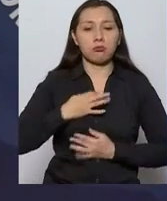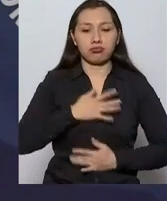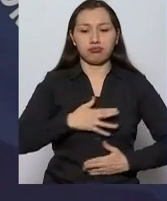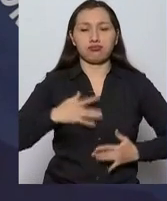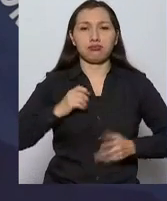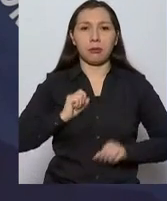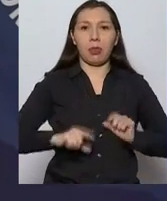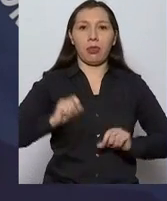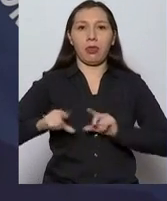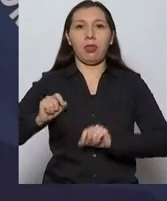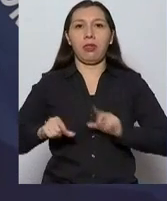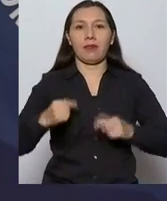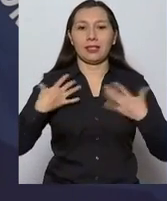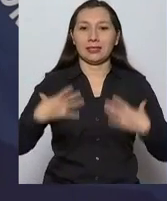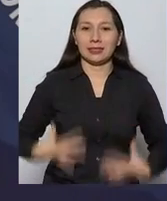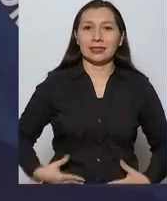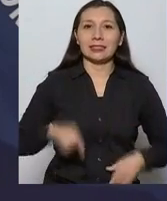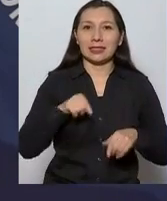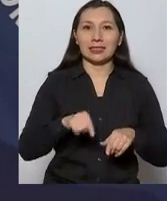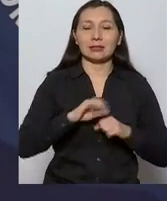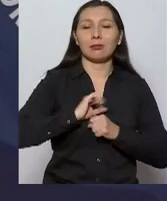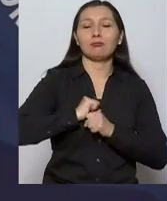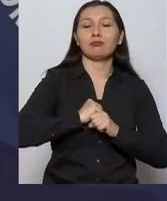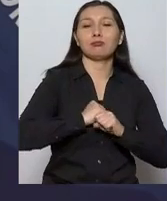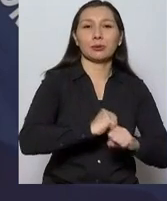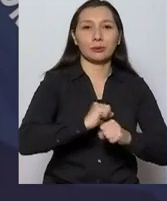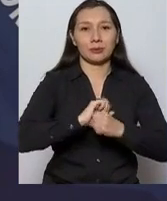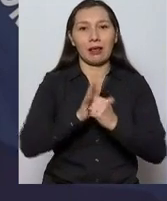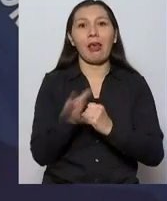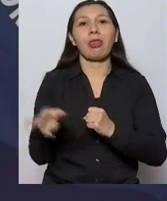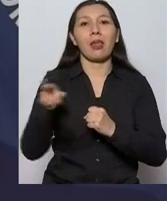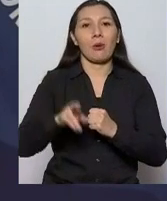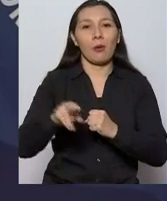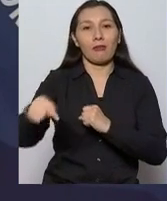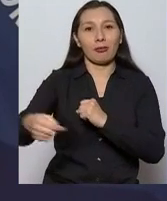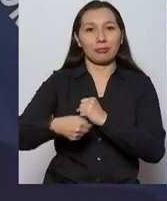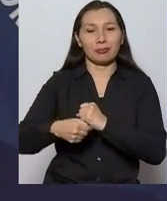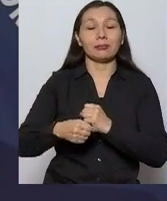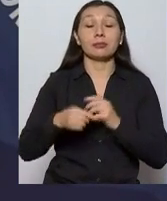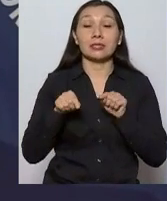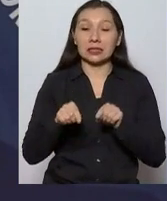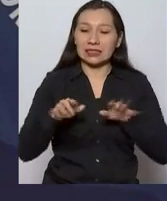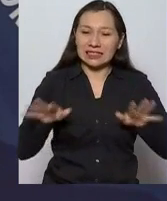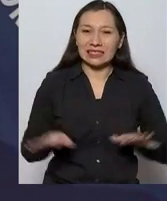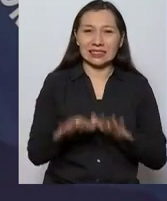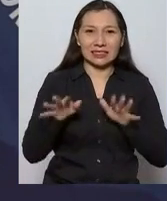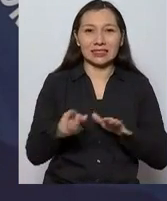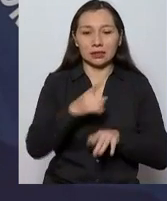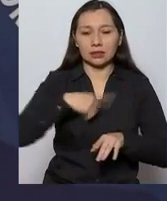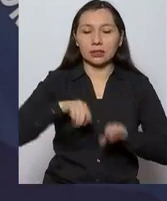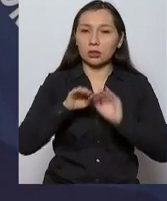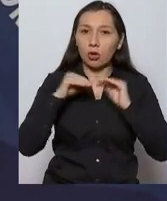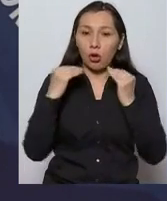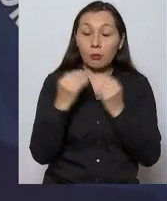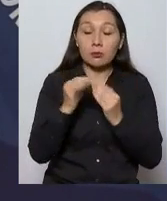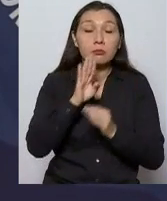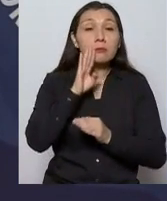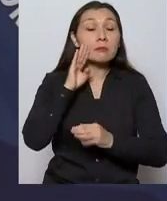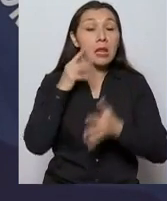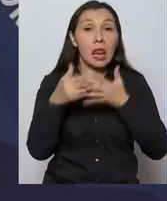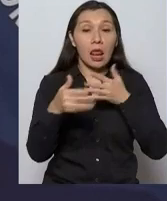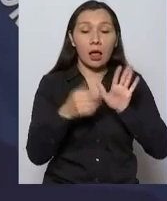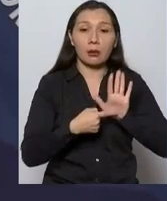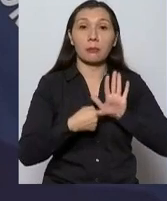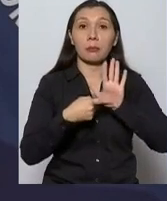defensas, anticuerpos. Y es por eso que, como hemos señalado, en un esfuerzo de completa